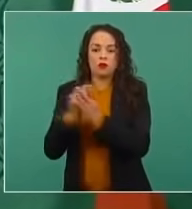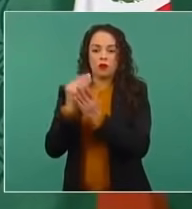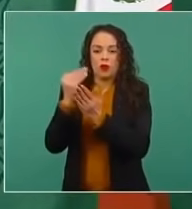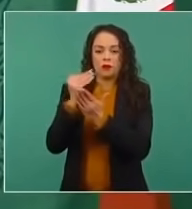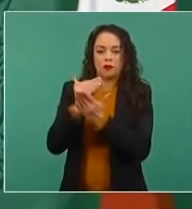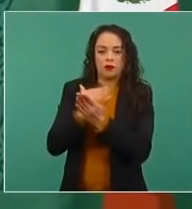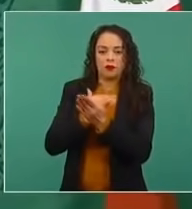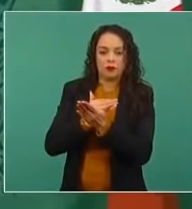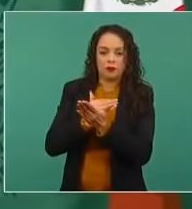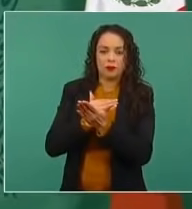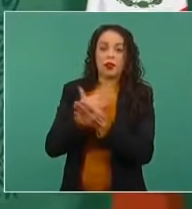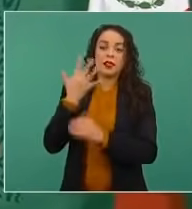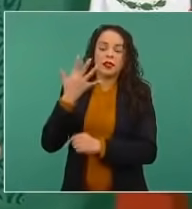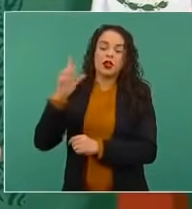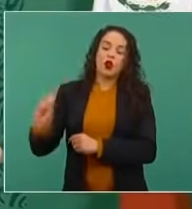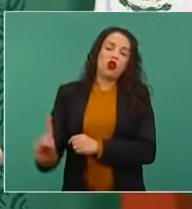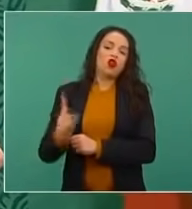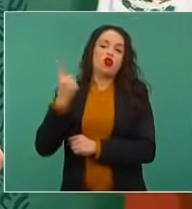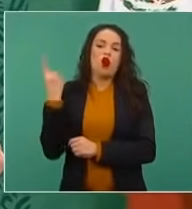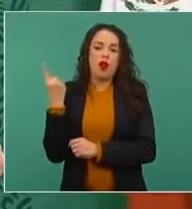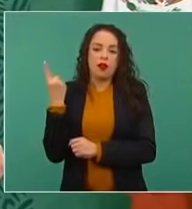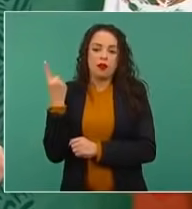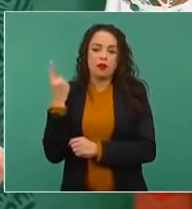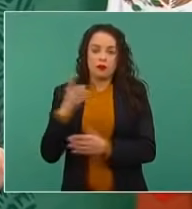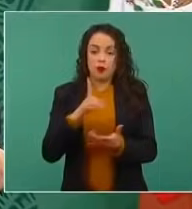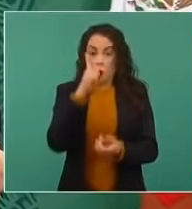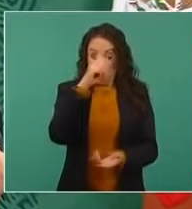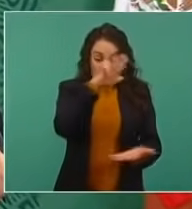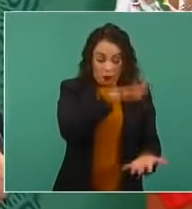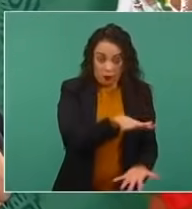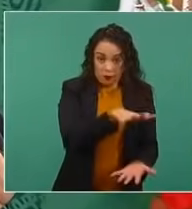a $5 del barril.